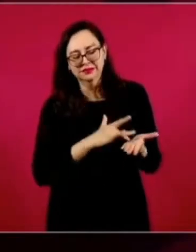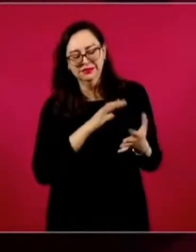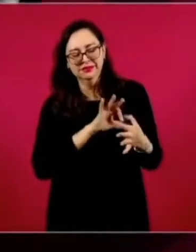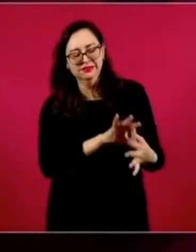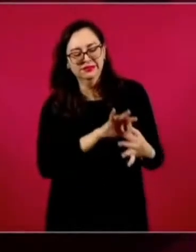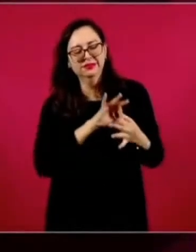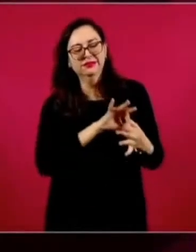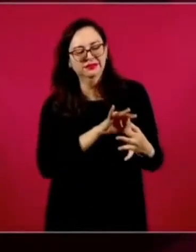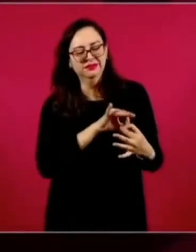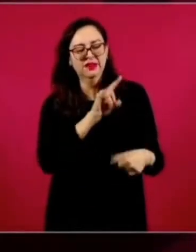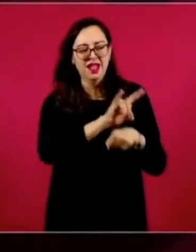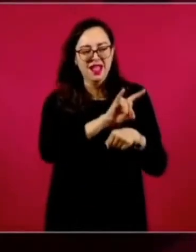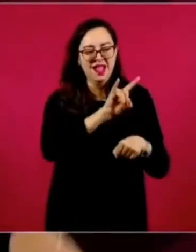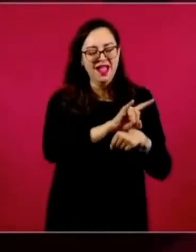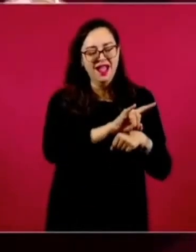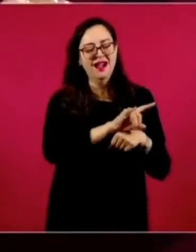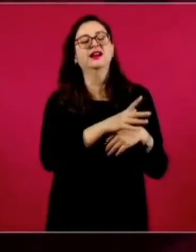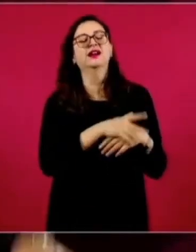te aprieto,